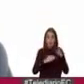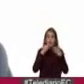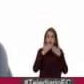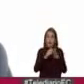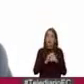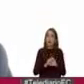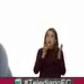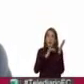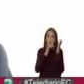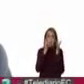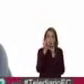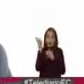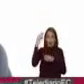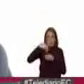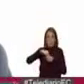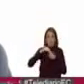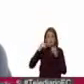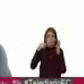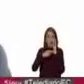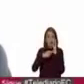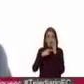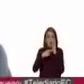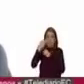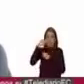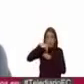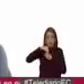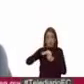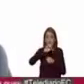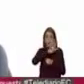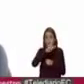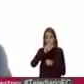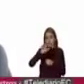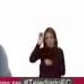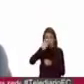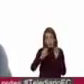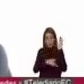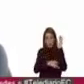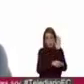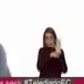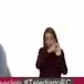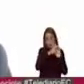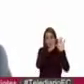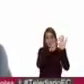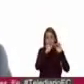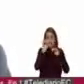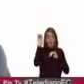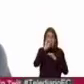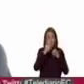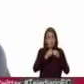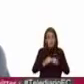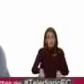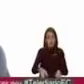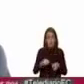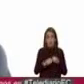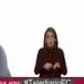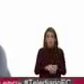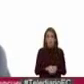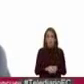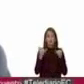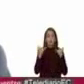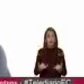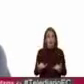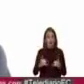abril los ingresos tributarios cayeron en 33% y los ingresos petroleros en más del 90%. Entonces, en ese contexto, al